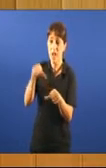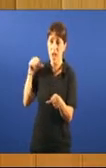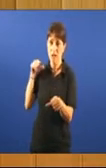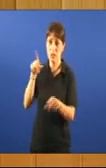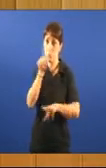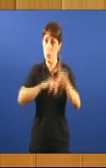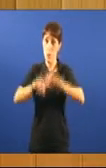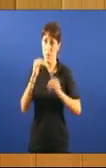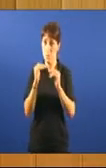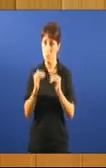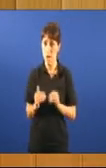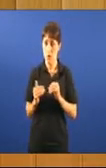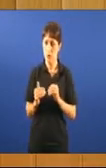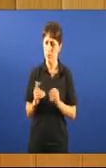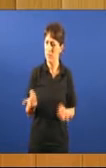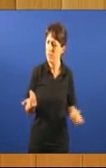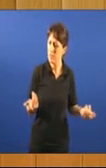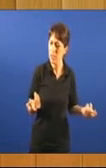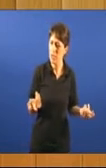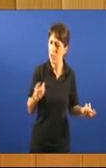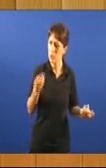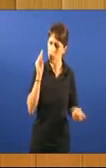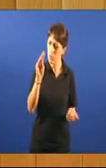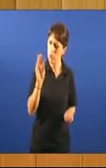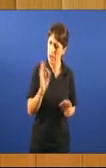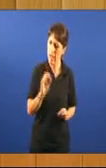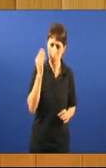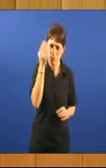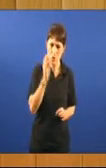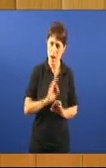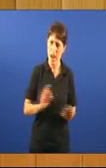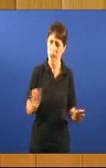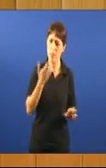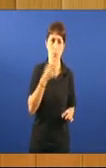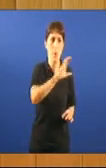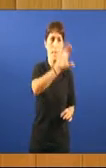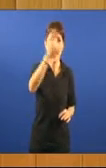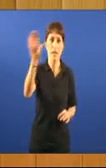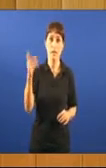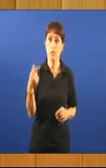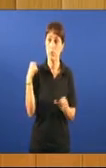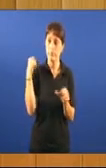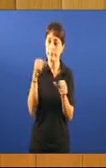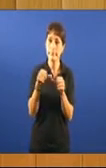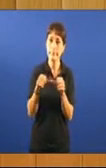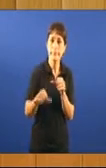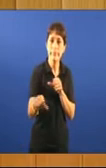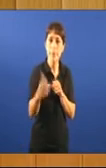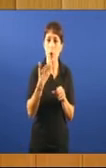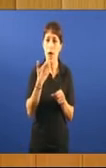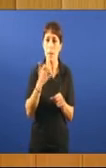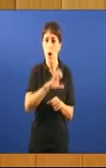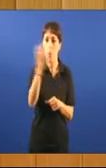se preguntou como é posíbel que, mentres outros países incrementaron desde aquela notablemente a súa cota